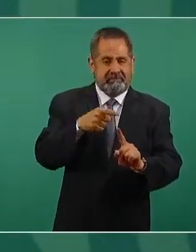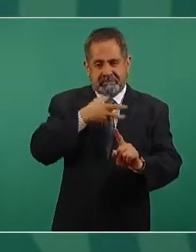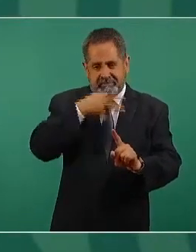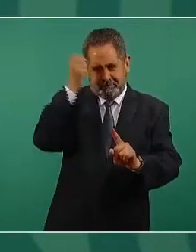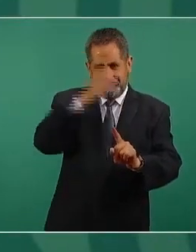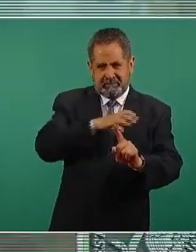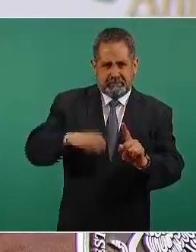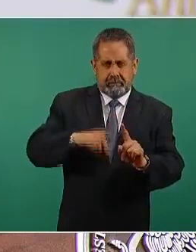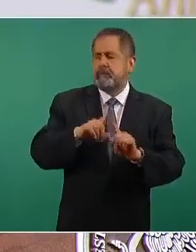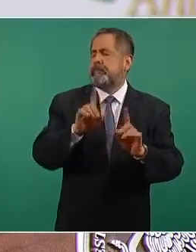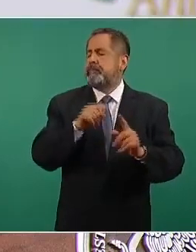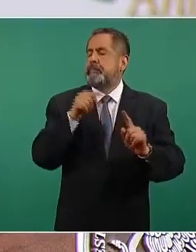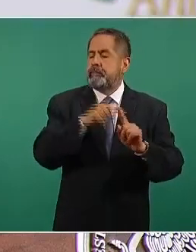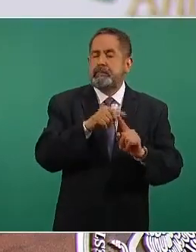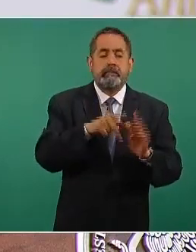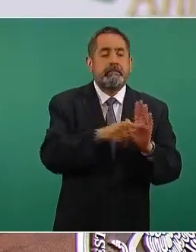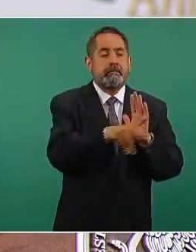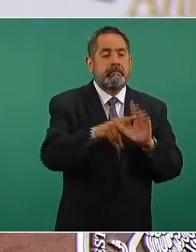El Norte